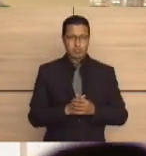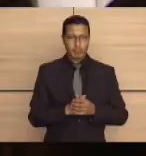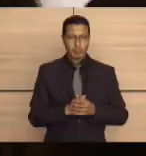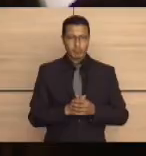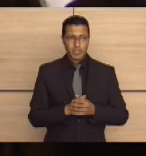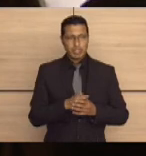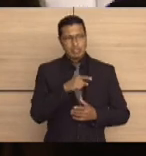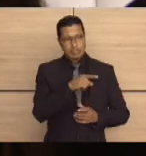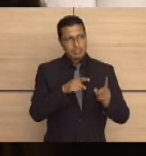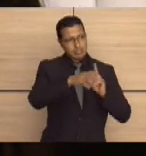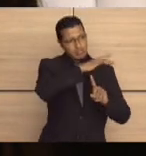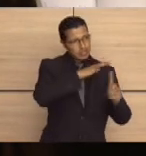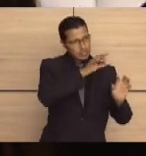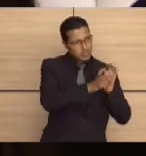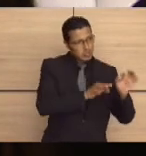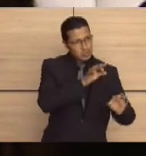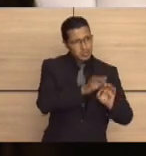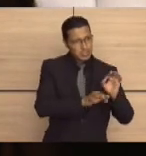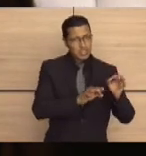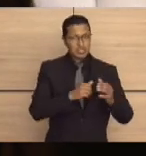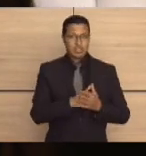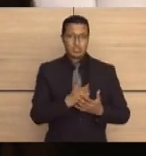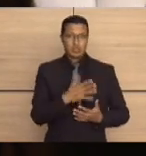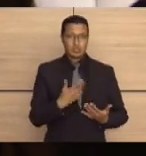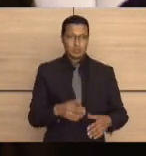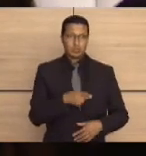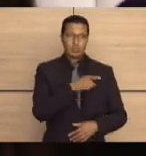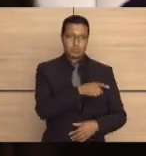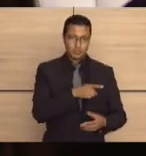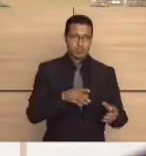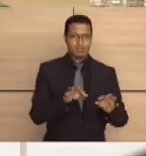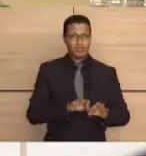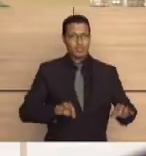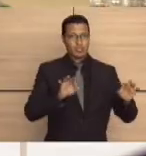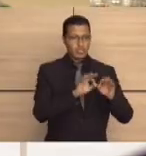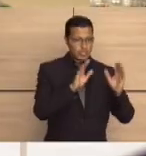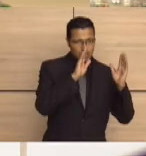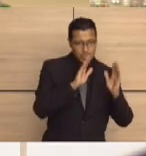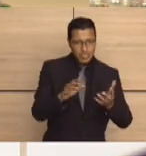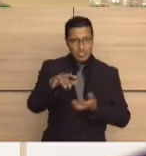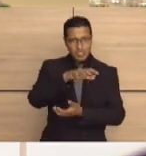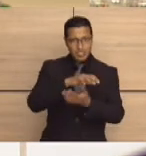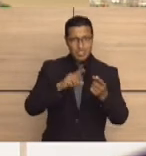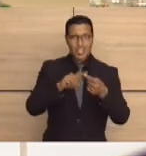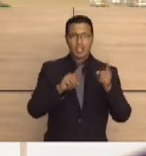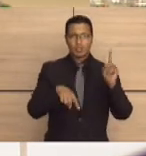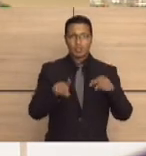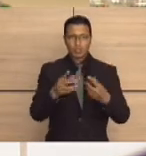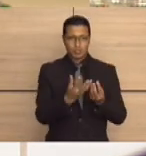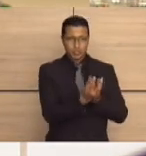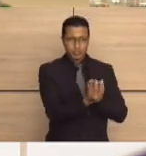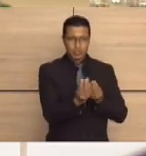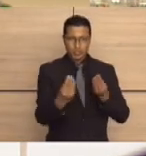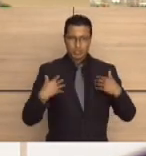que hay un daño pues, muy grande en el ecosistema, se han perdido tal vez algunas especies, entonces